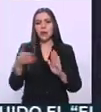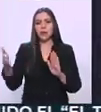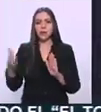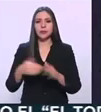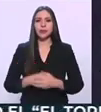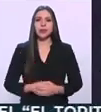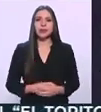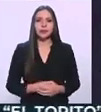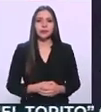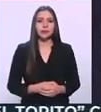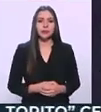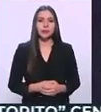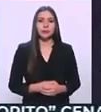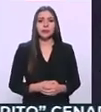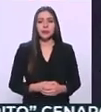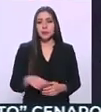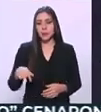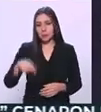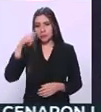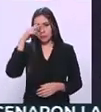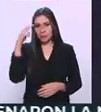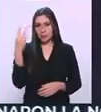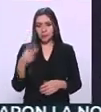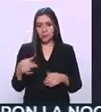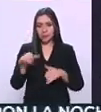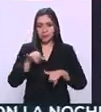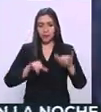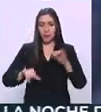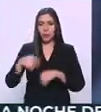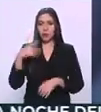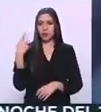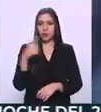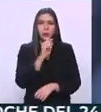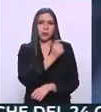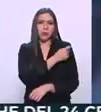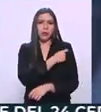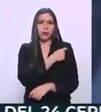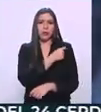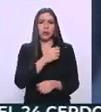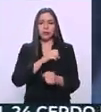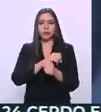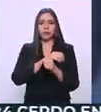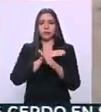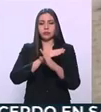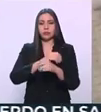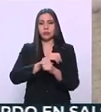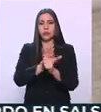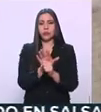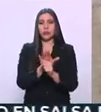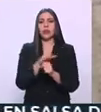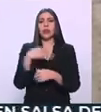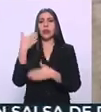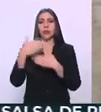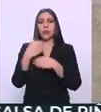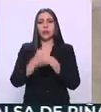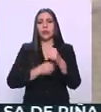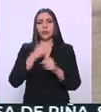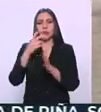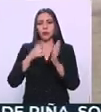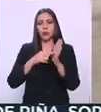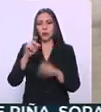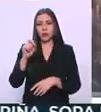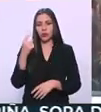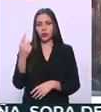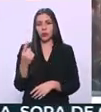México va a producir su propia vacuna COVID-19 en 2021. Así lo reveló la directora general del CONACYT, Elena